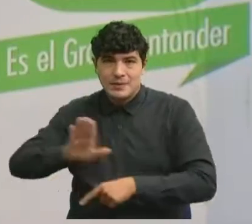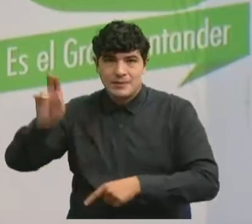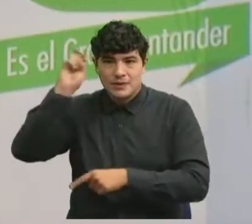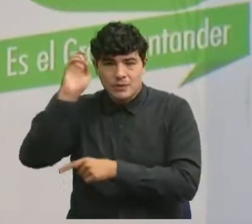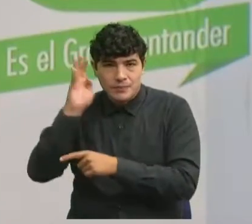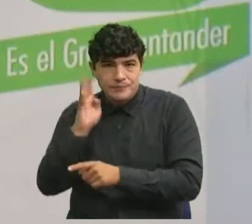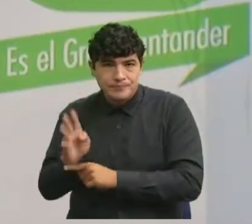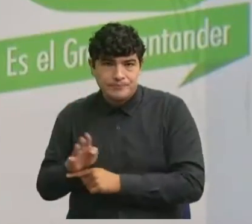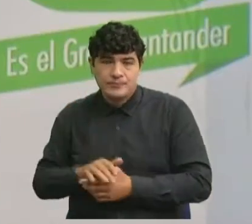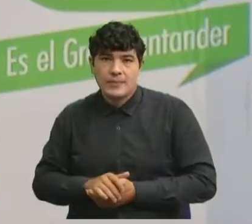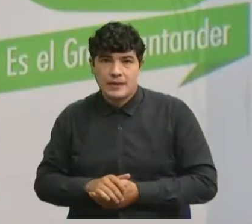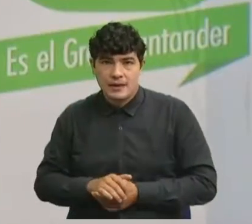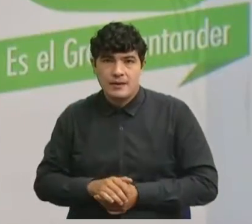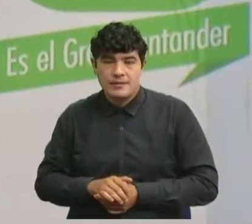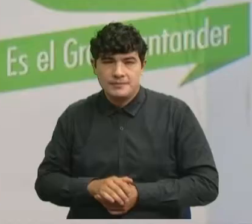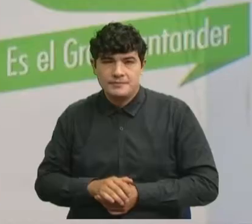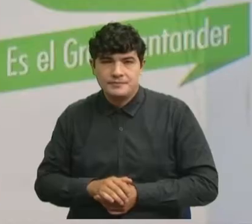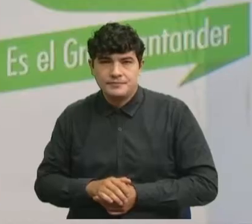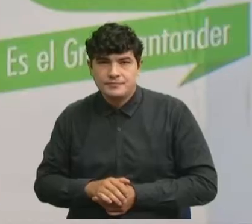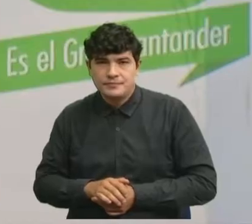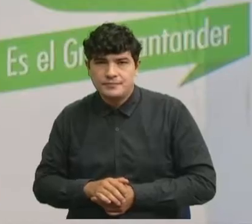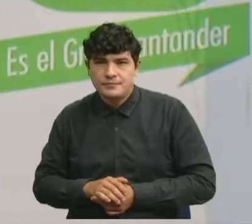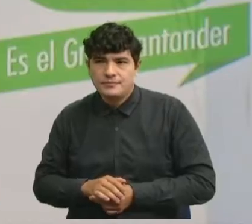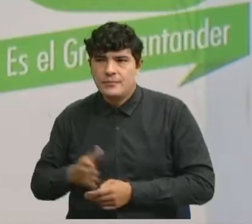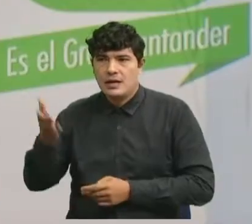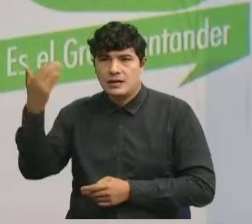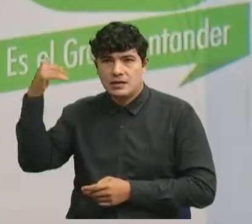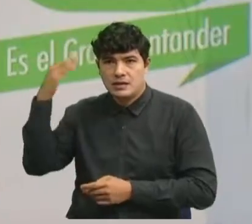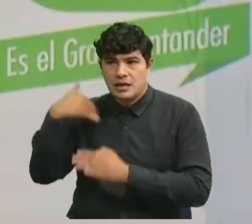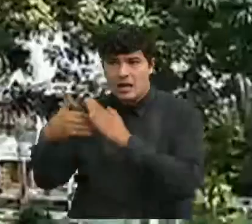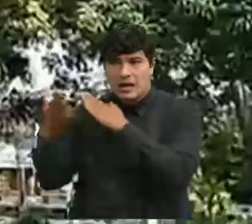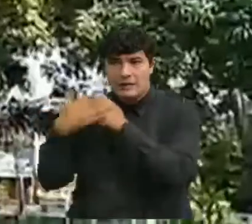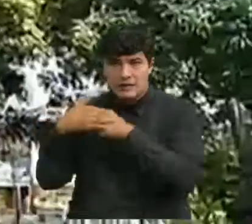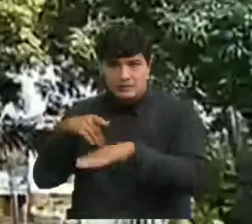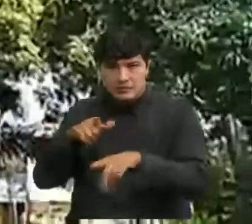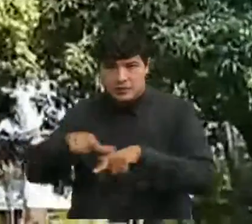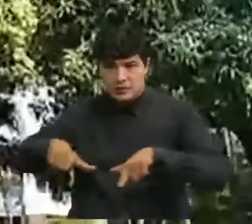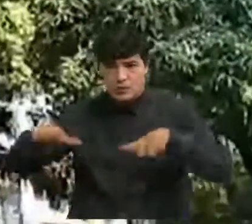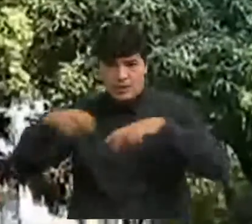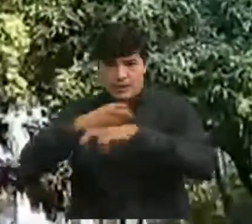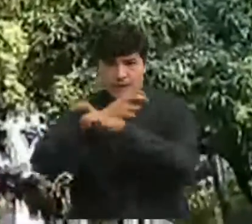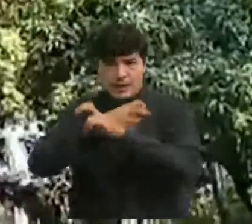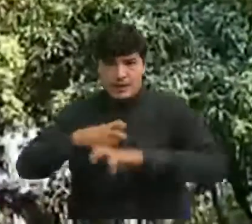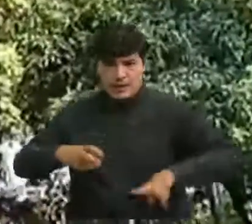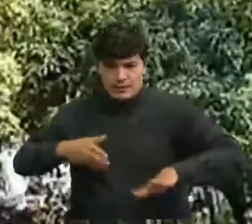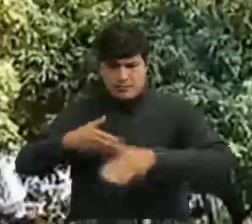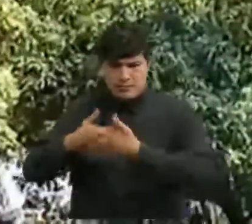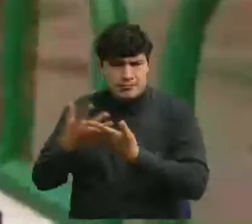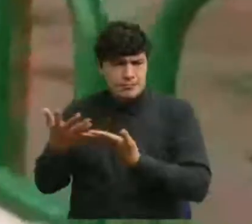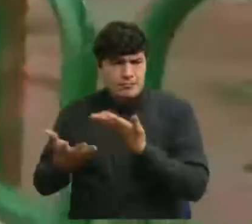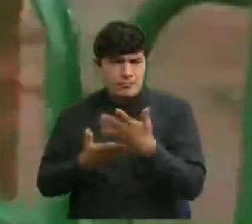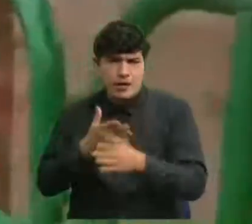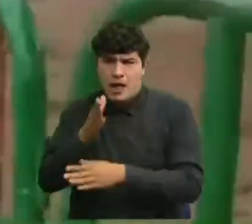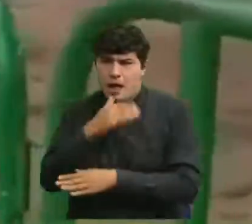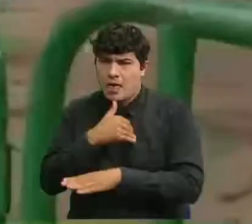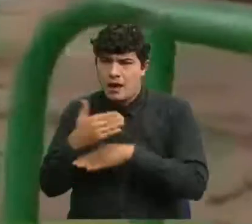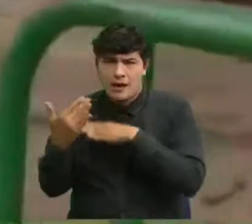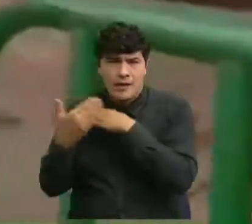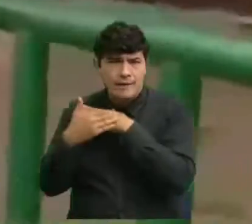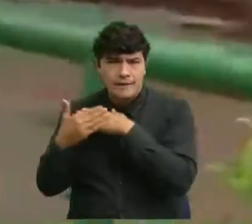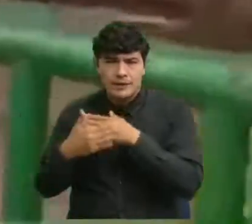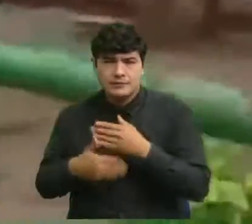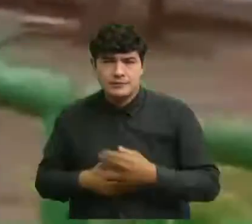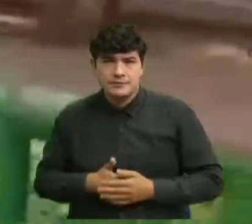que no se les socializó la medida de cerrar los parques. Los parques Mercedes Ábrego, Lineal y Antonia